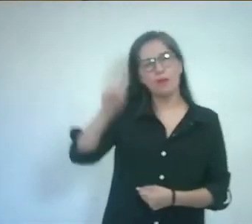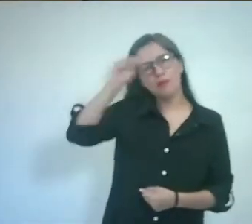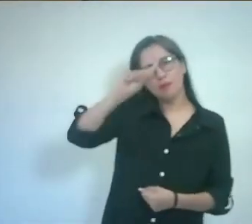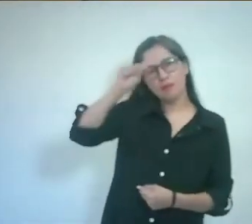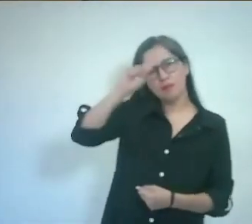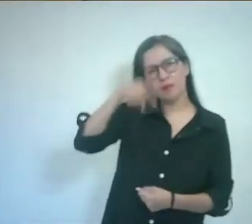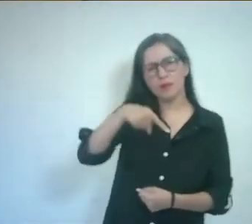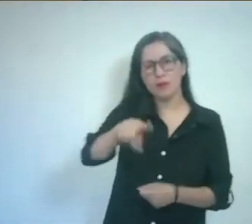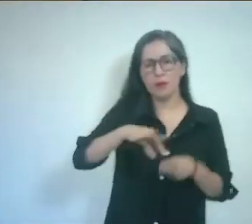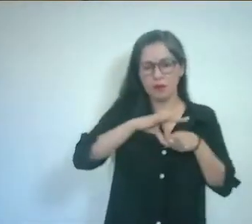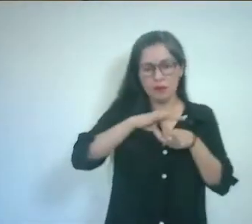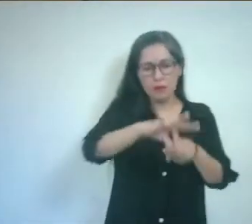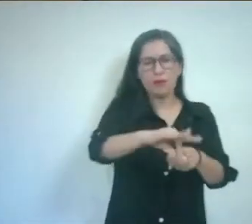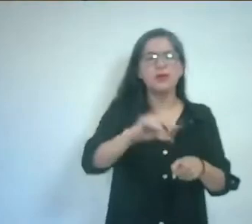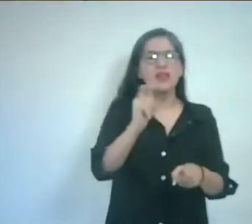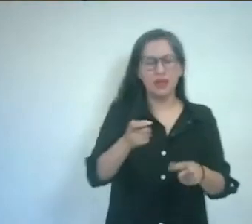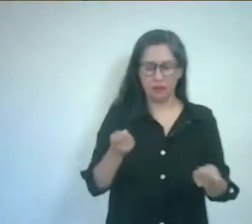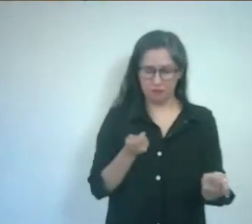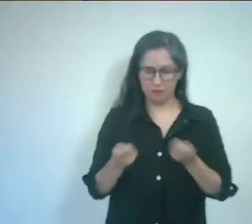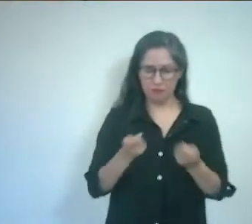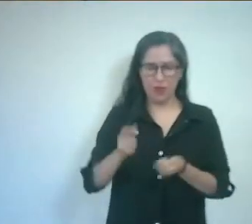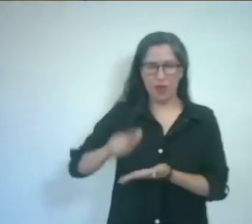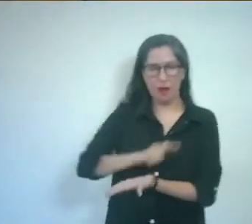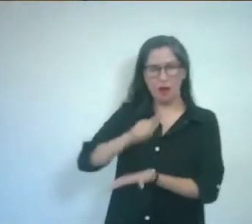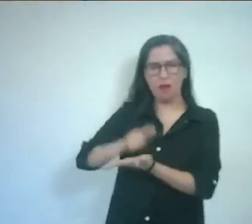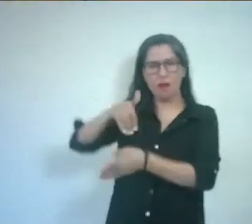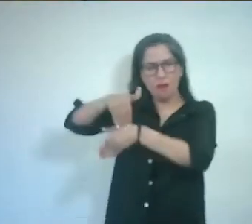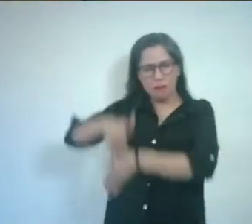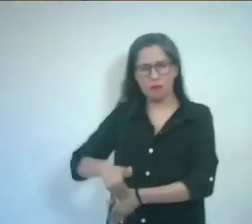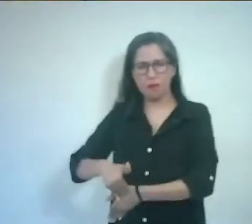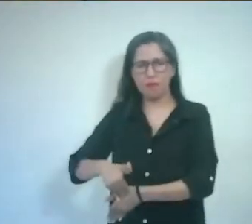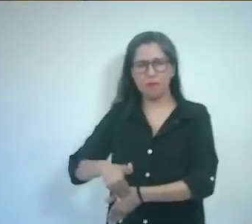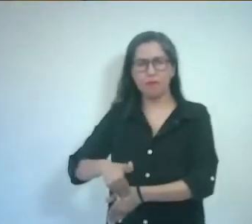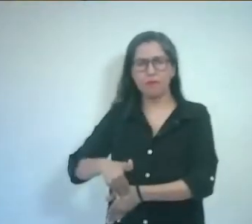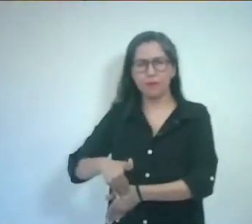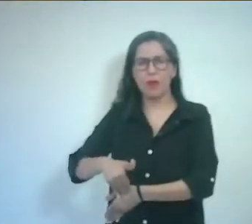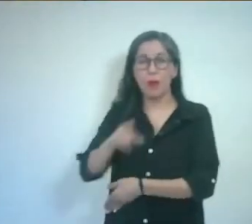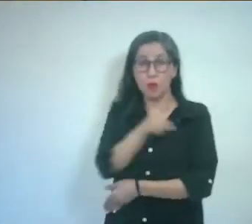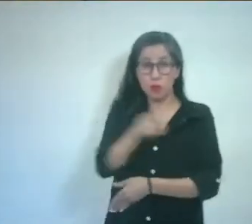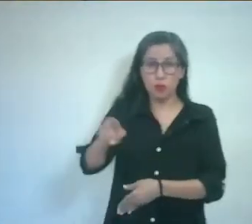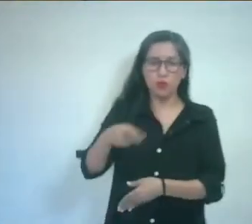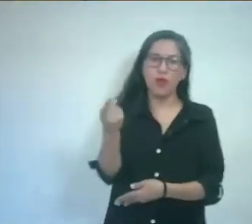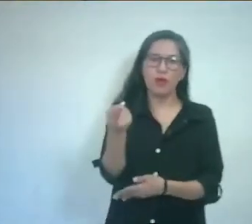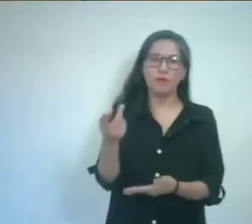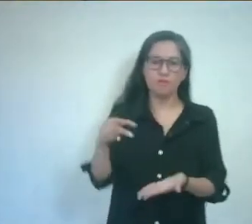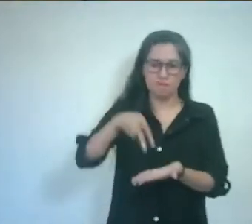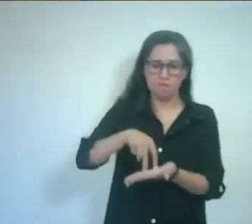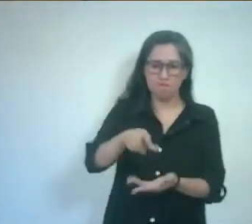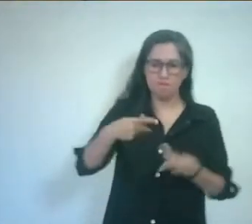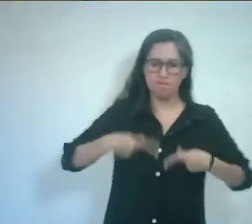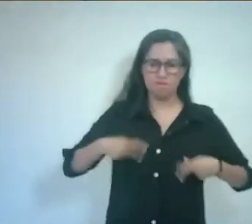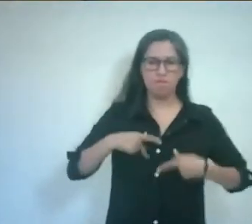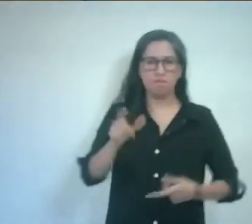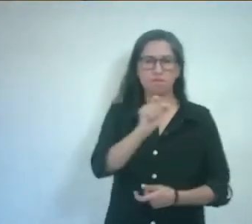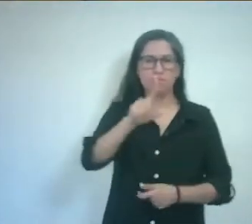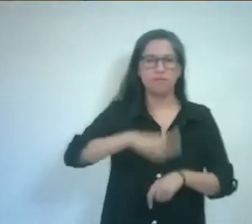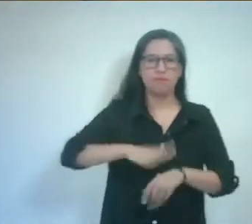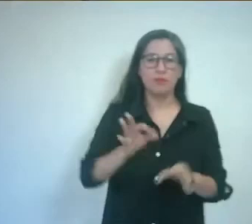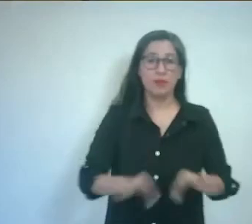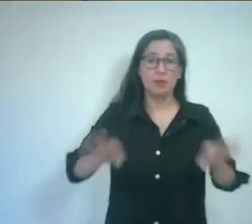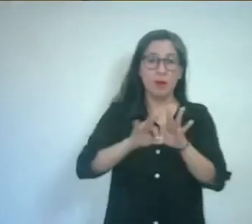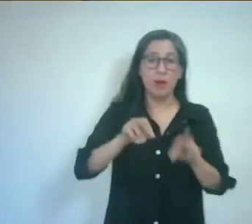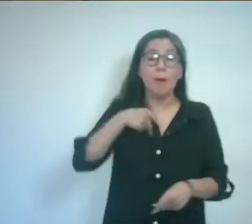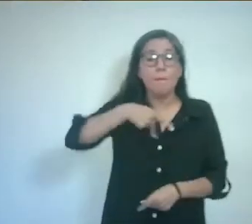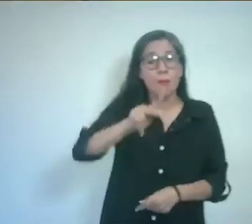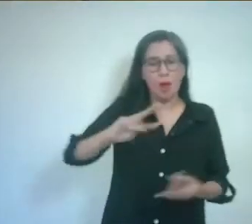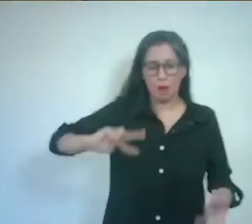conducirse con legalidad. Ustedes son los actores esenciales de esta jornada, pero también son corresponsables. Deben